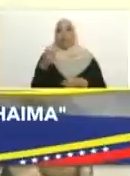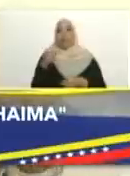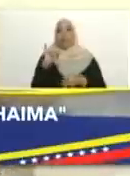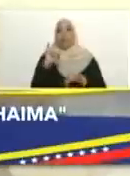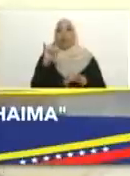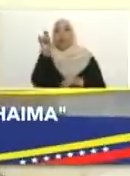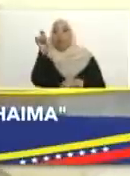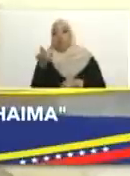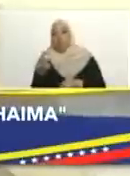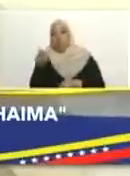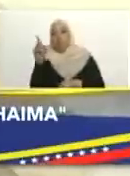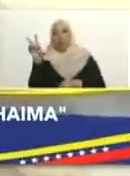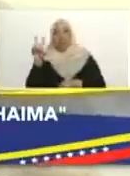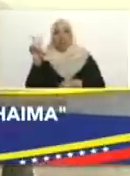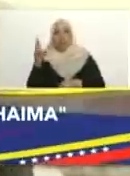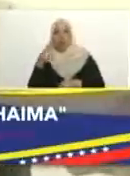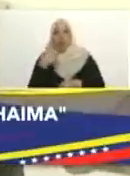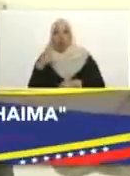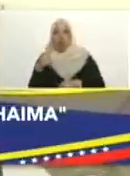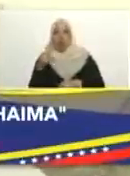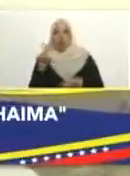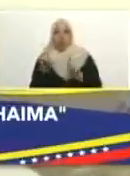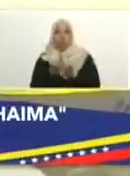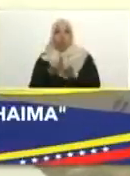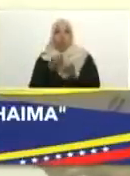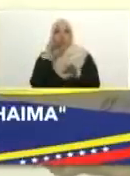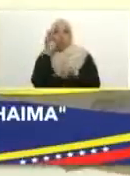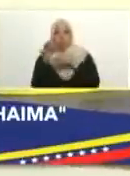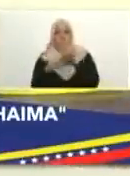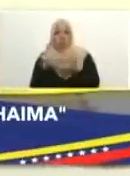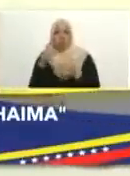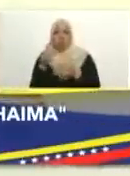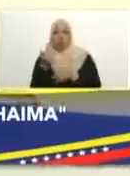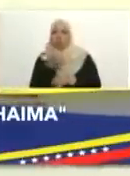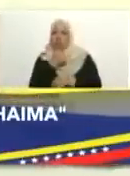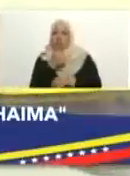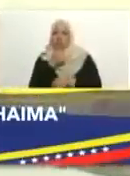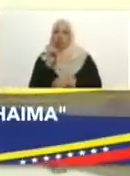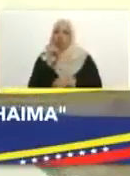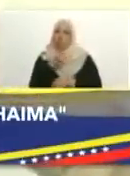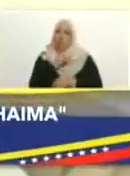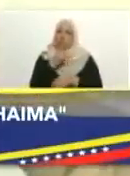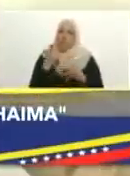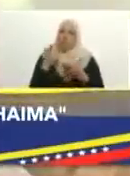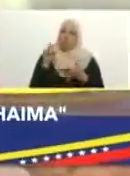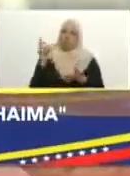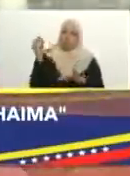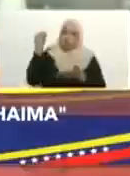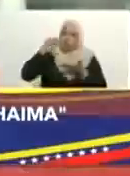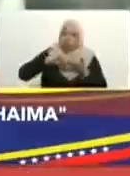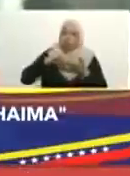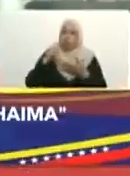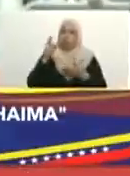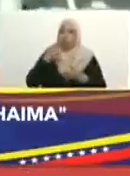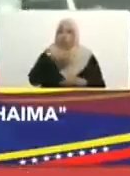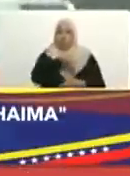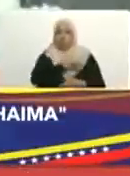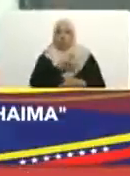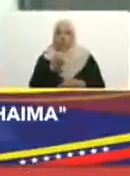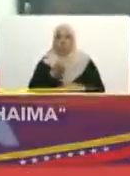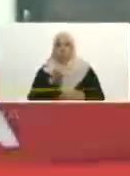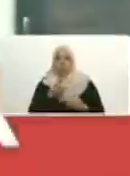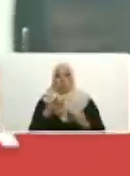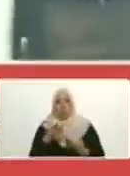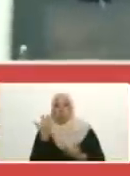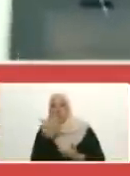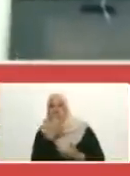macolla. No me supo explicarte, Yechea, quién le puso el nombre de macolla, ¿verdad? Cipriano se ríe.